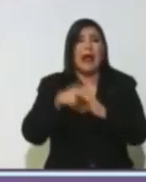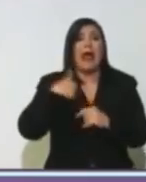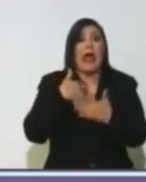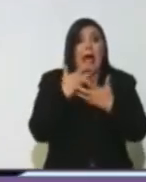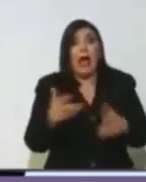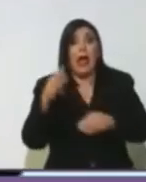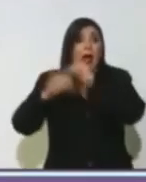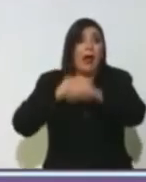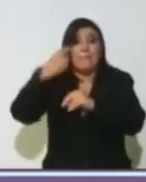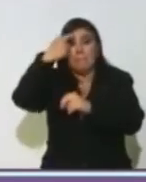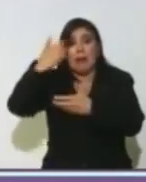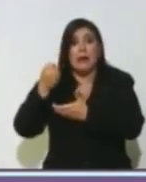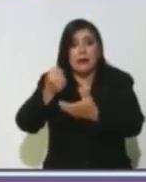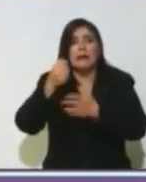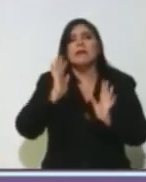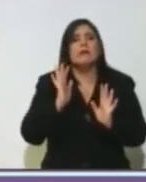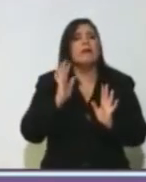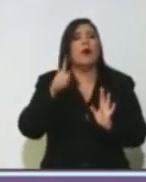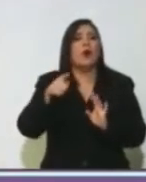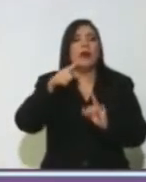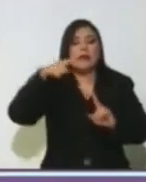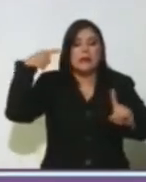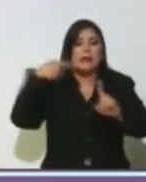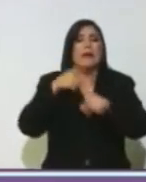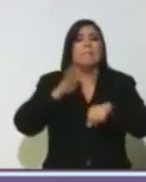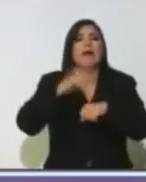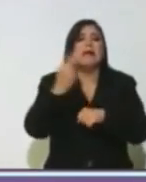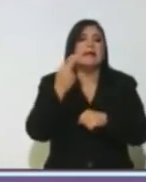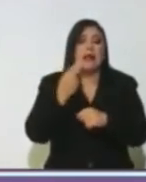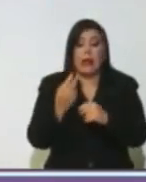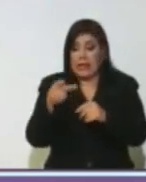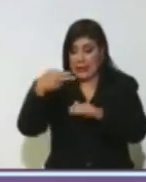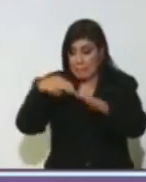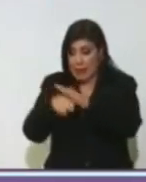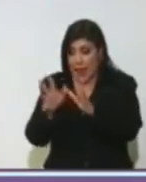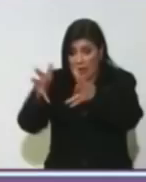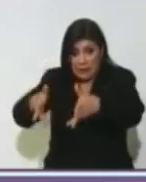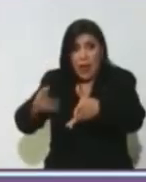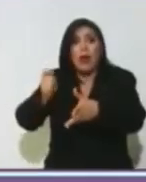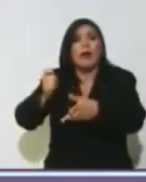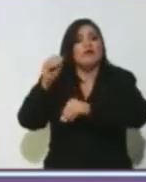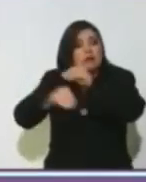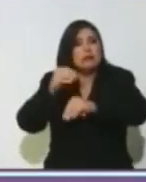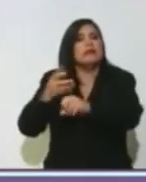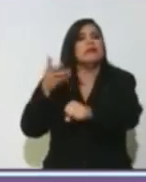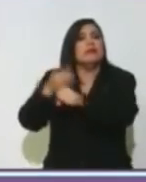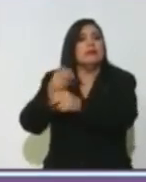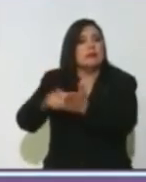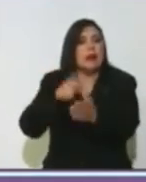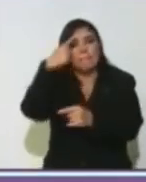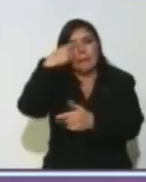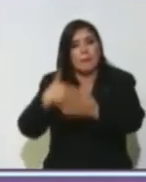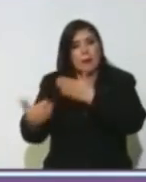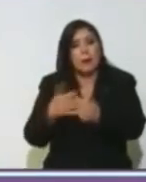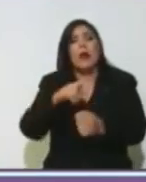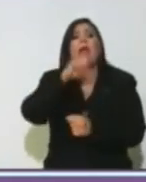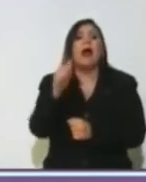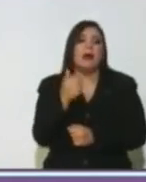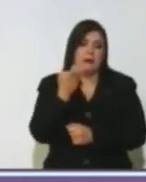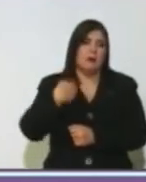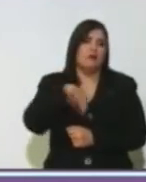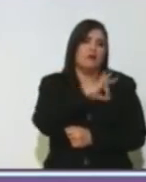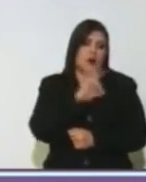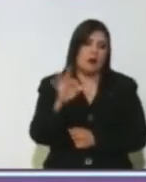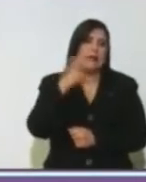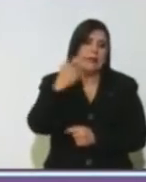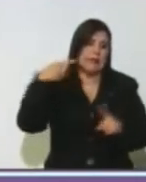grandes inversiones creo que lo que necesitamos es modernizar nuestro metro y ahí podríamos sentar entonces hablar de que sea